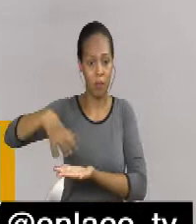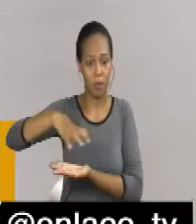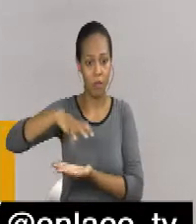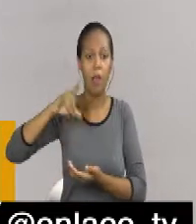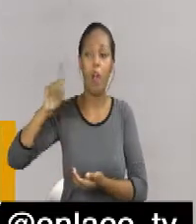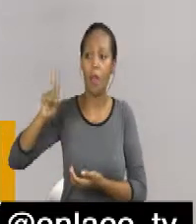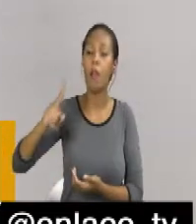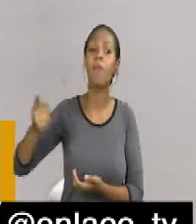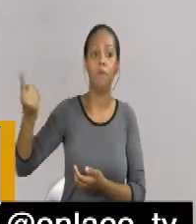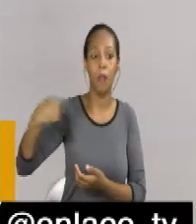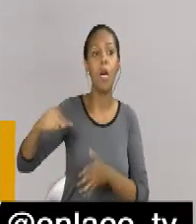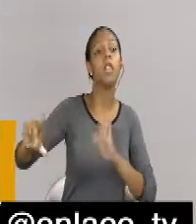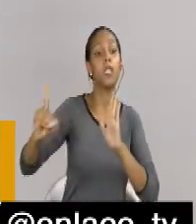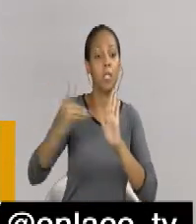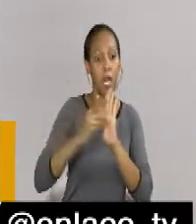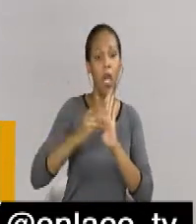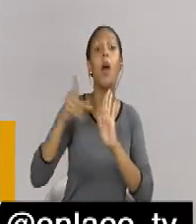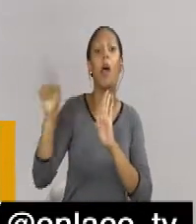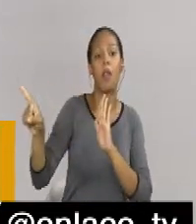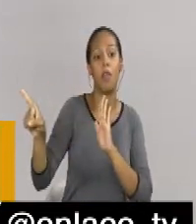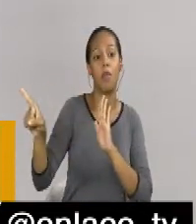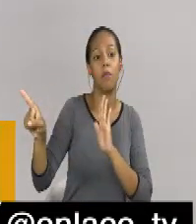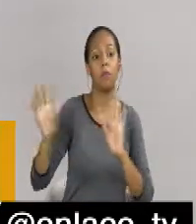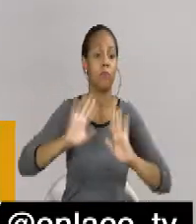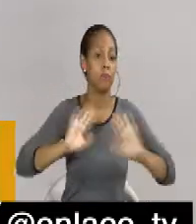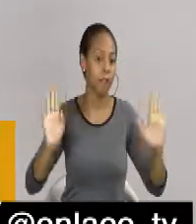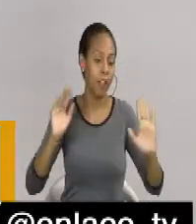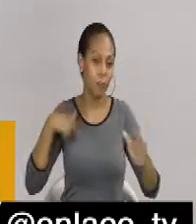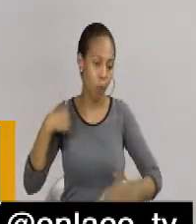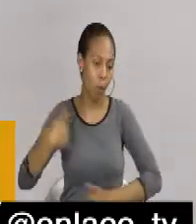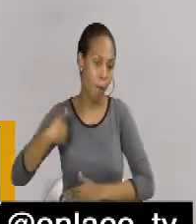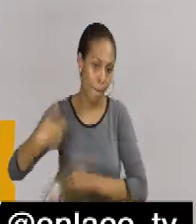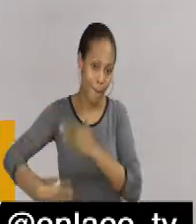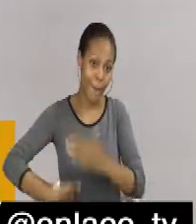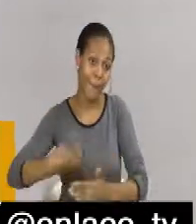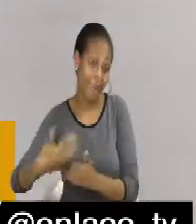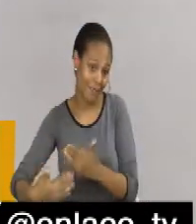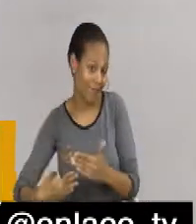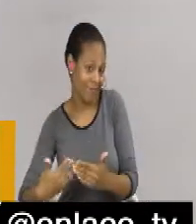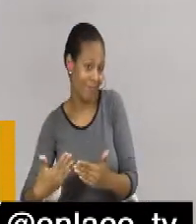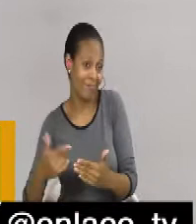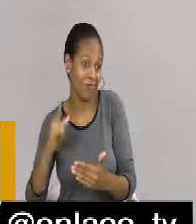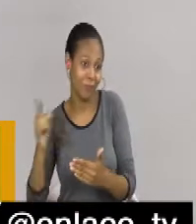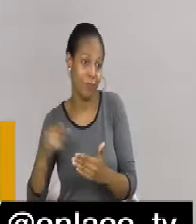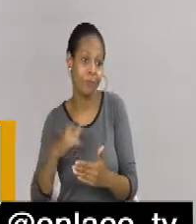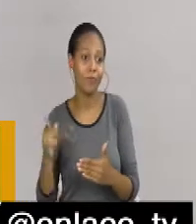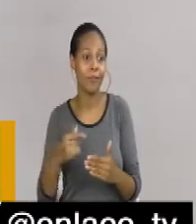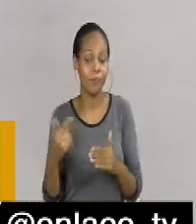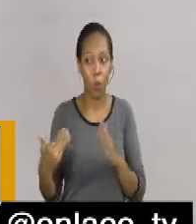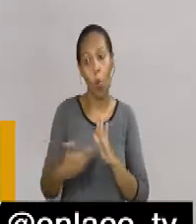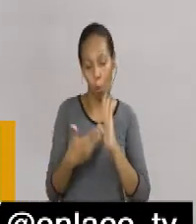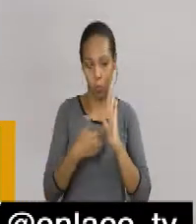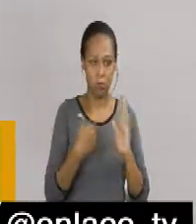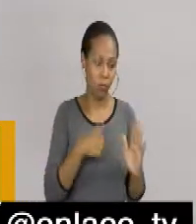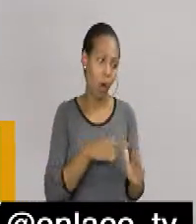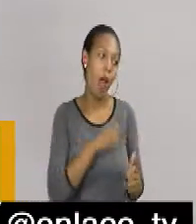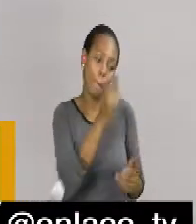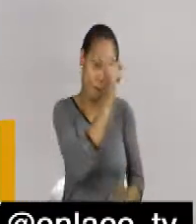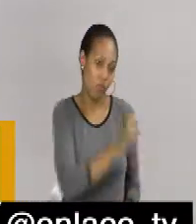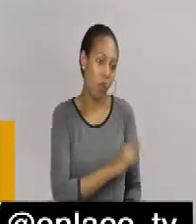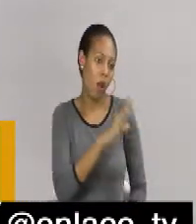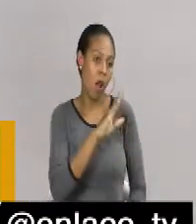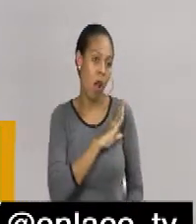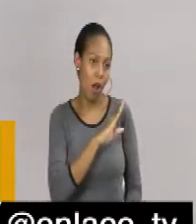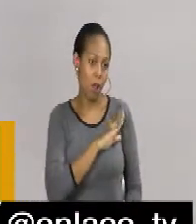el decreto, ¿no? O sea, como sabemos, esto es un proceso que se está dando contra nosotros, contra el actual alcalde de Barranca Bermeja. Nosotros lo que